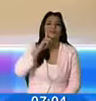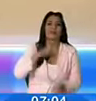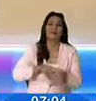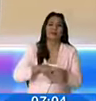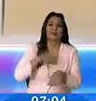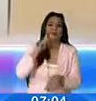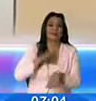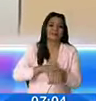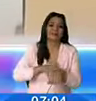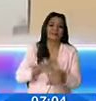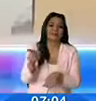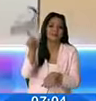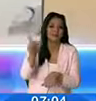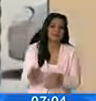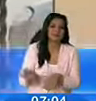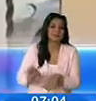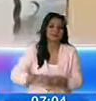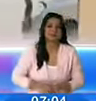color.